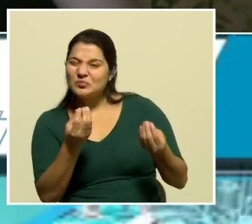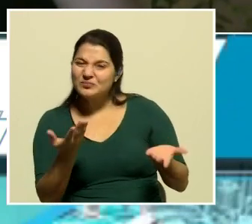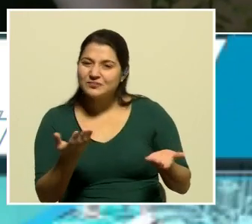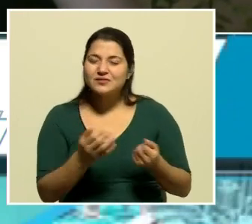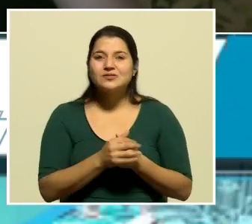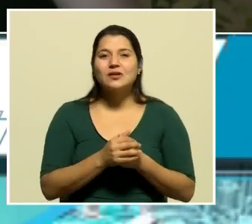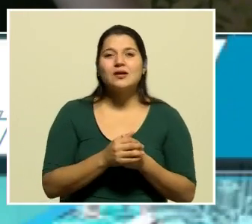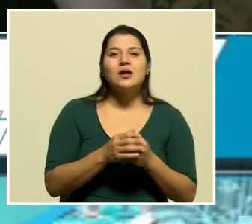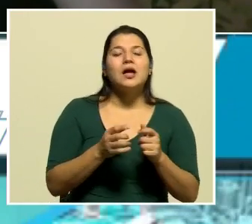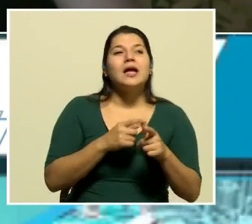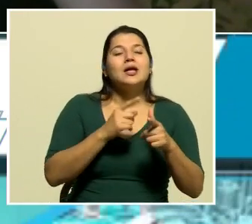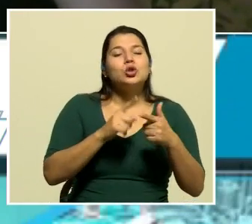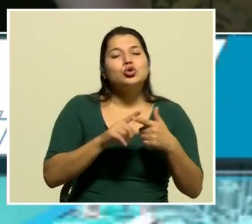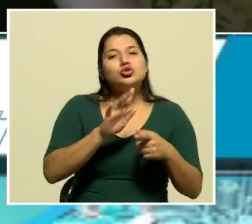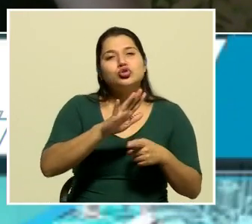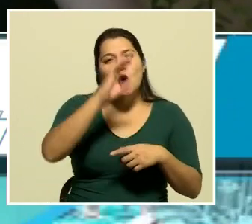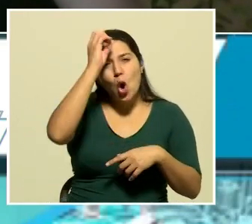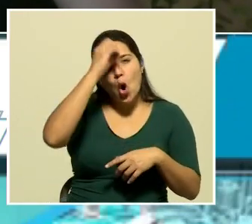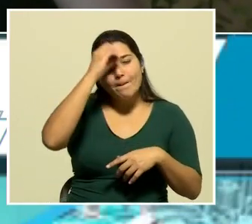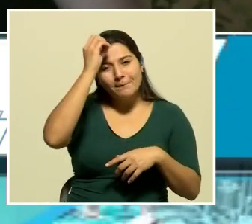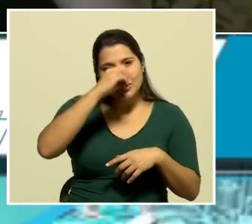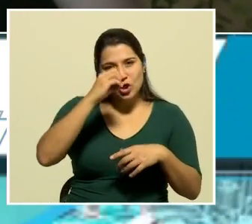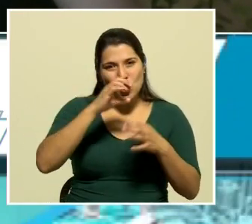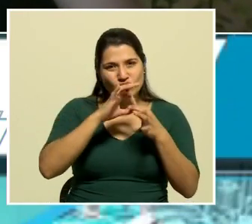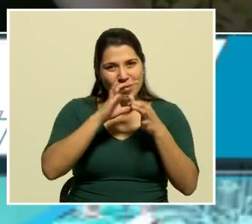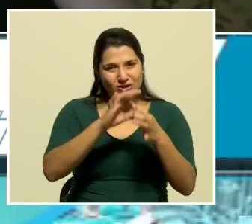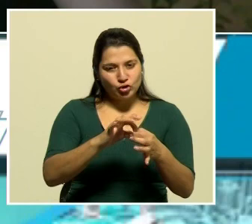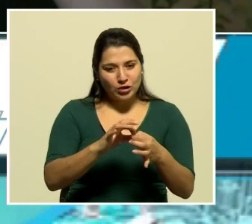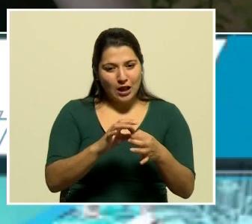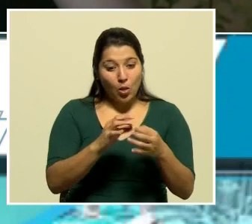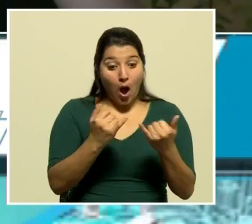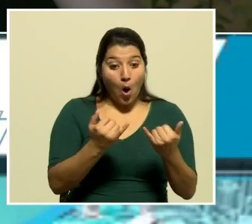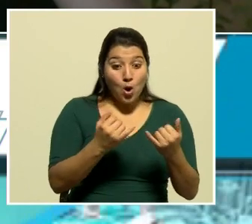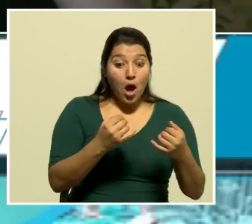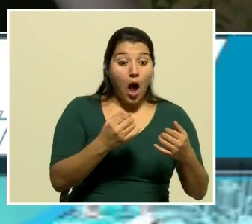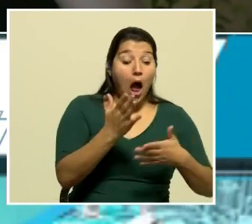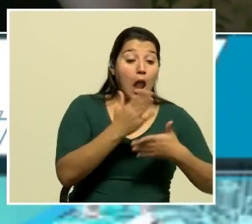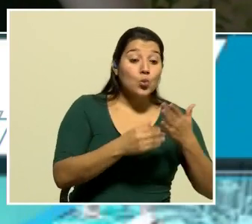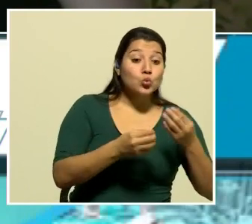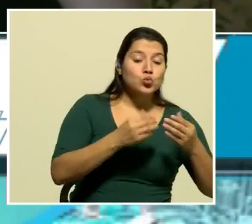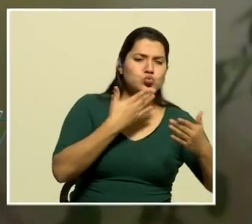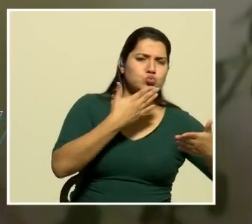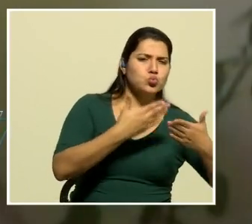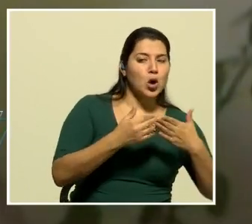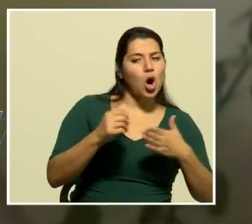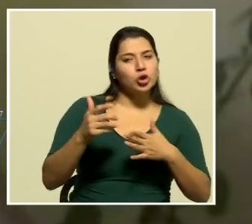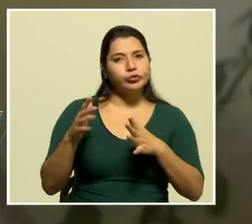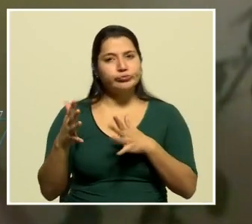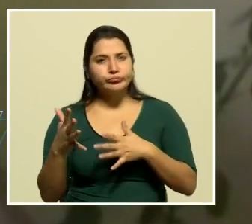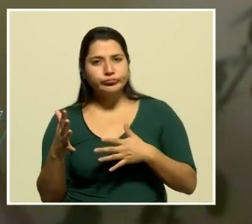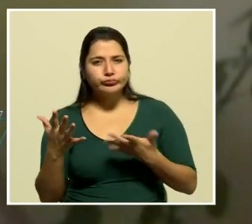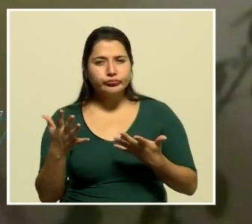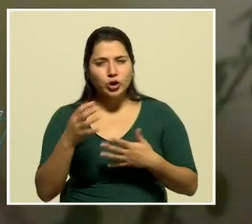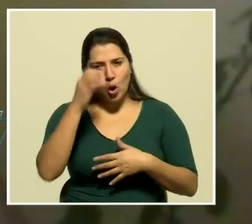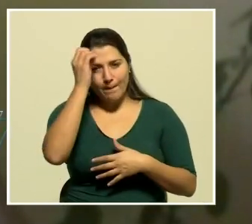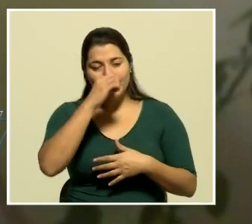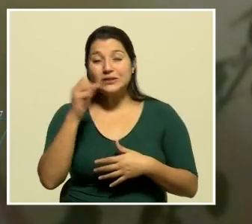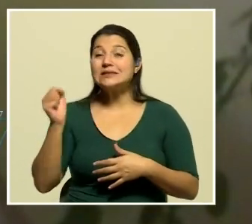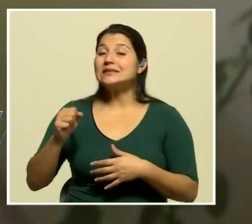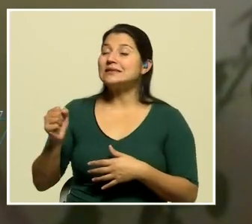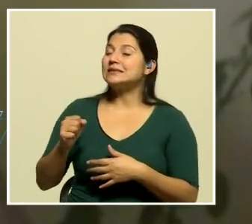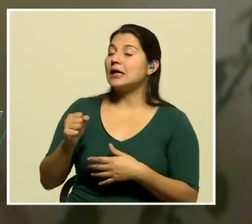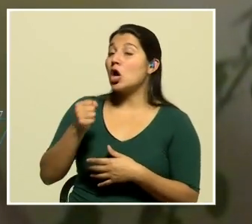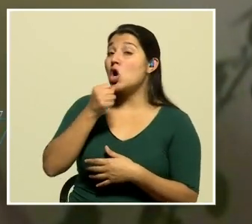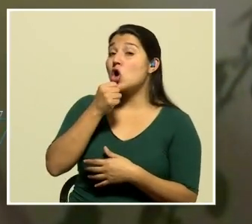dispar del oficio y de la profesión en este momento? Claro, cuando hablamos de las conferencias